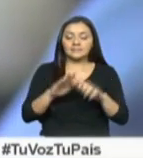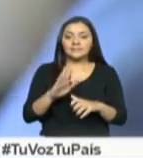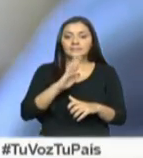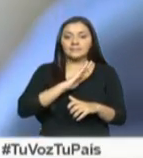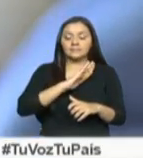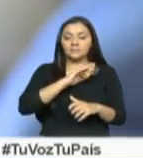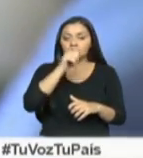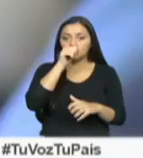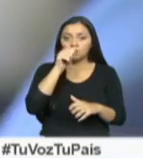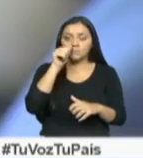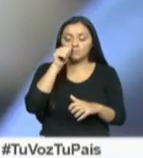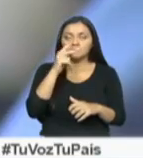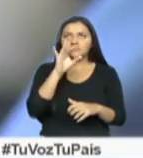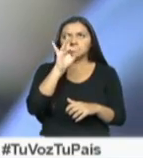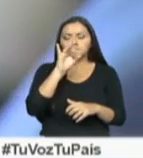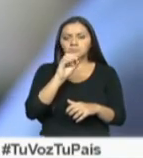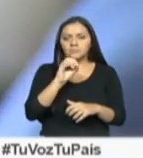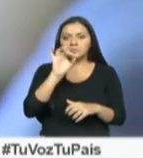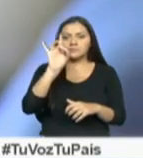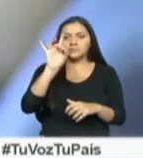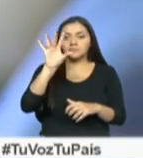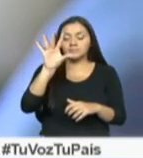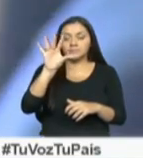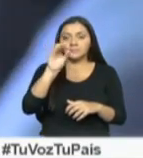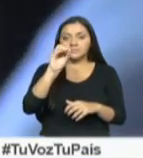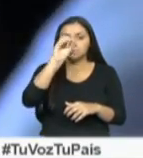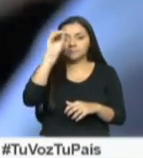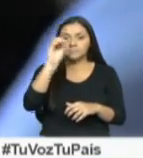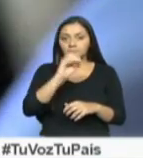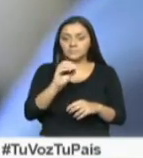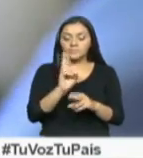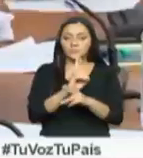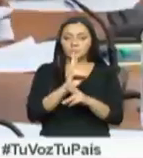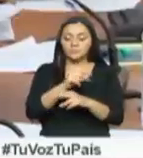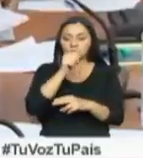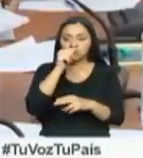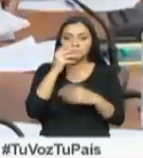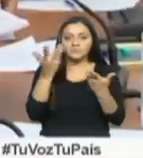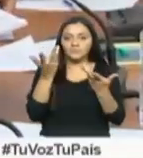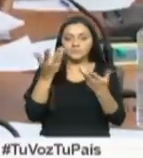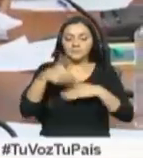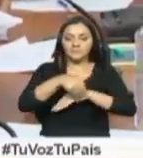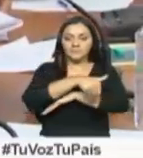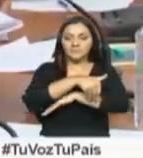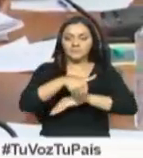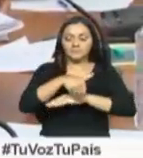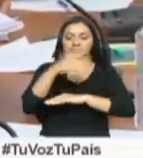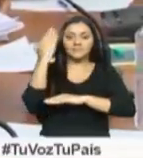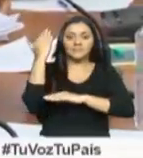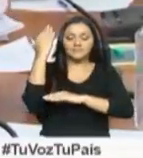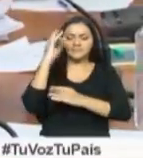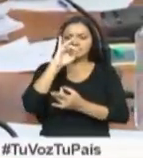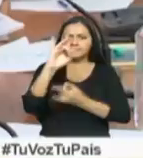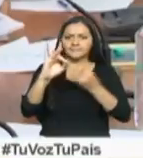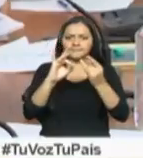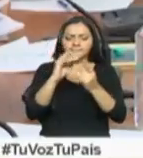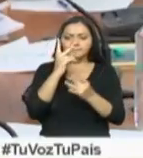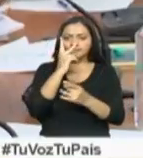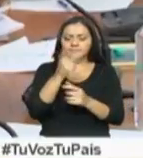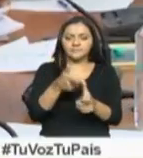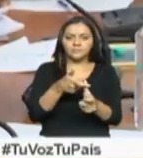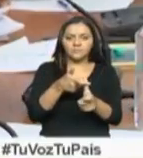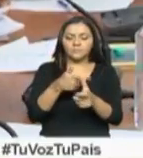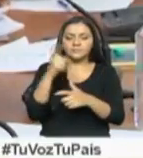del 80 al 85% del consumo de drogas se lo hace en las calles. La alcaldesa también precisó en que urge